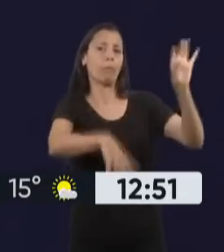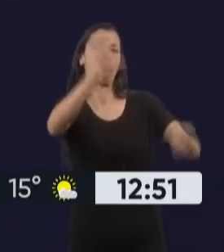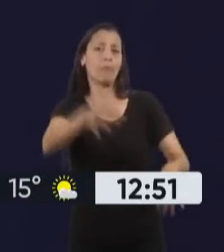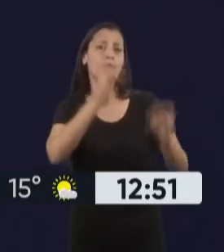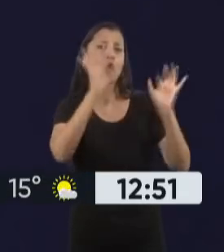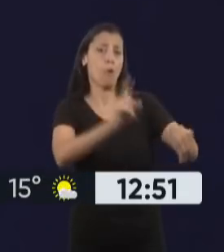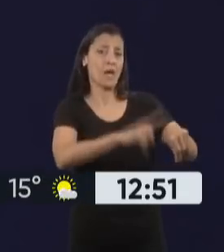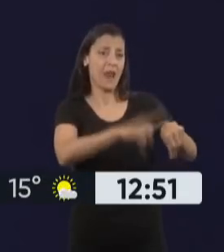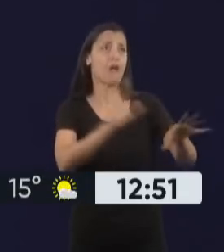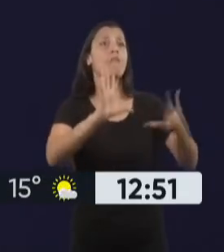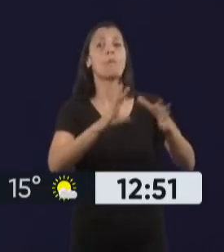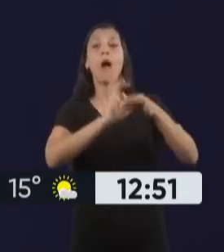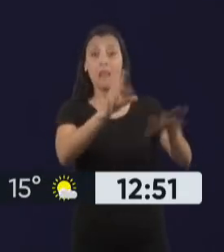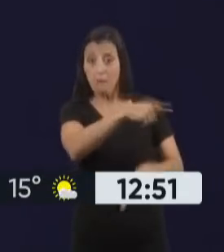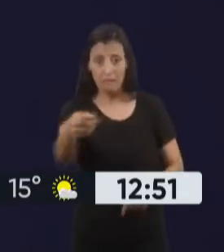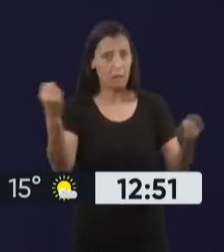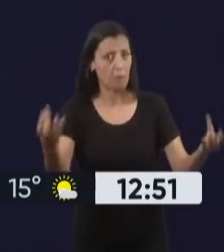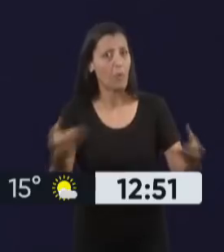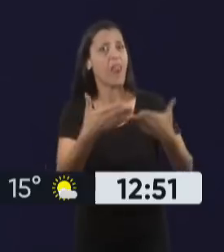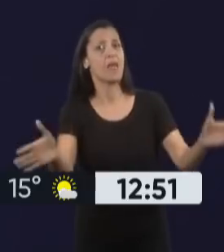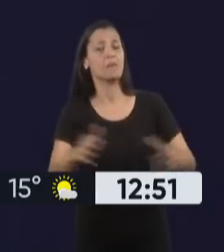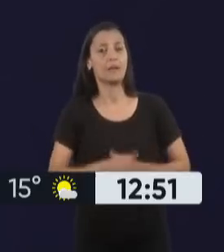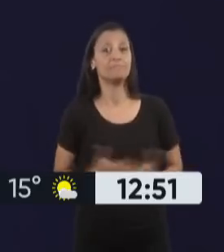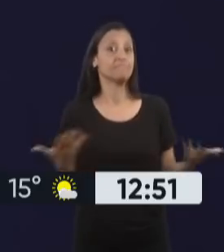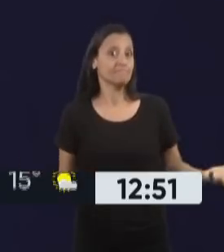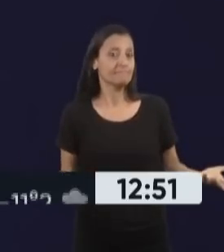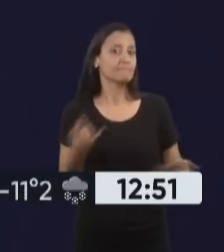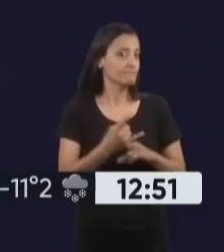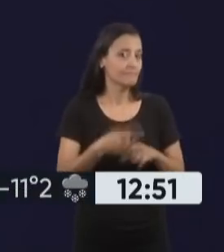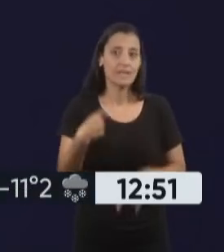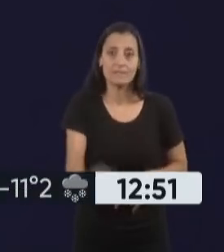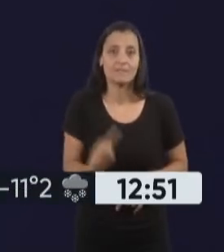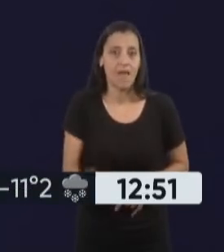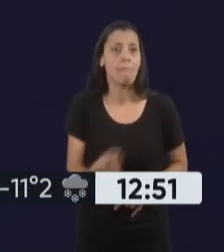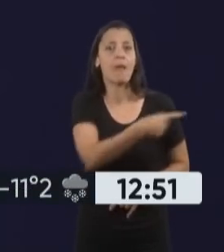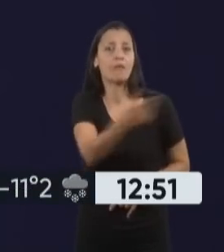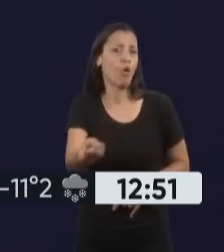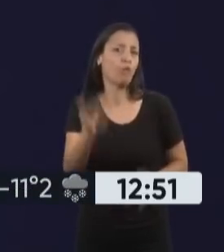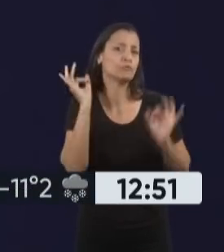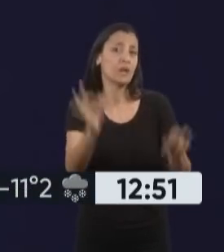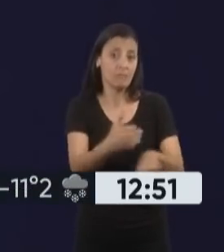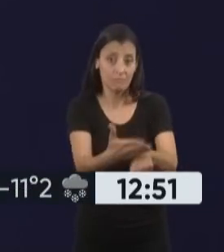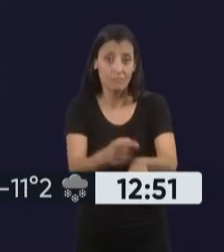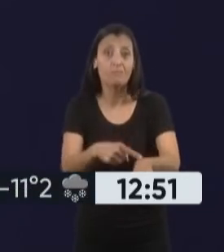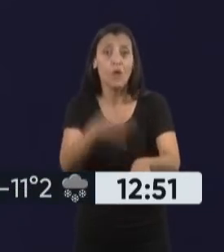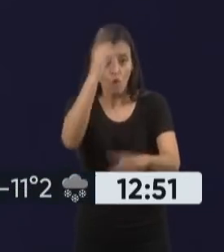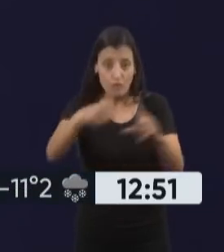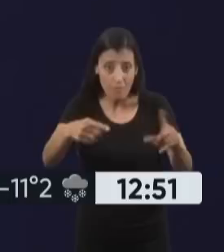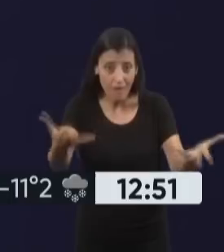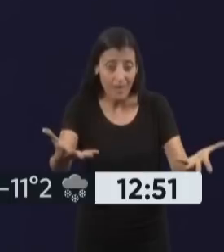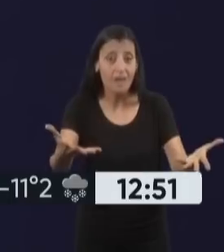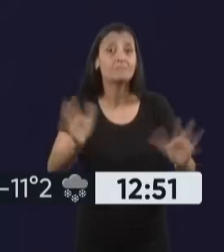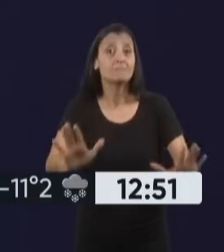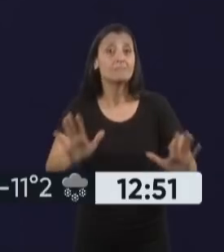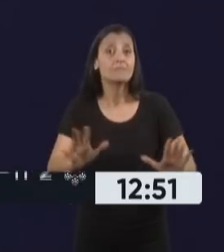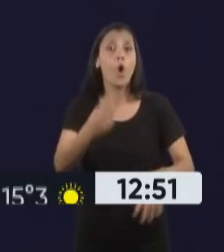La libertad es libre. Por supuesto, siempre. 12:30, claro. Es desde las